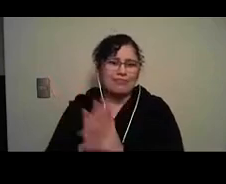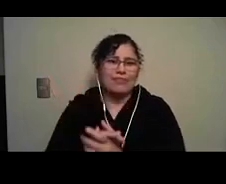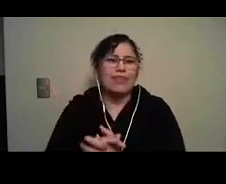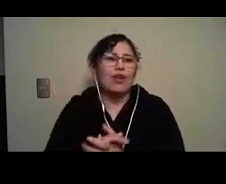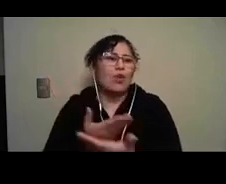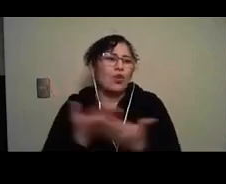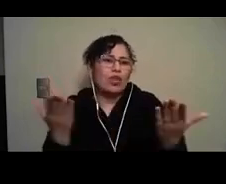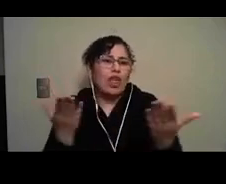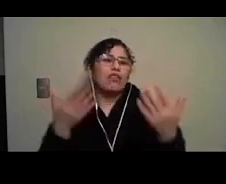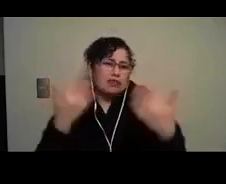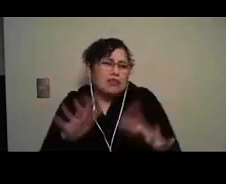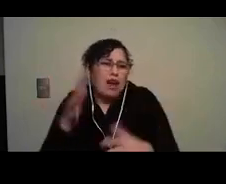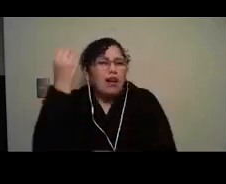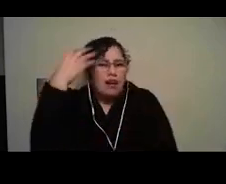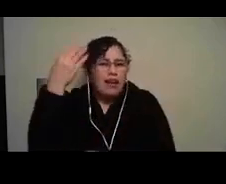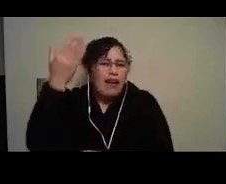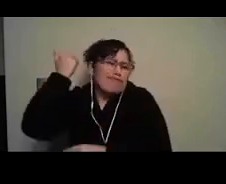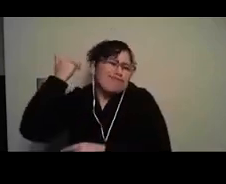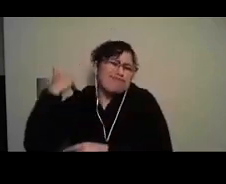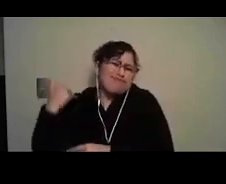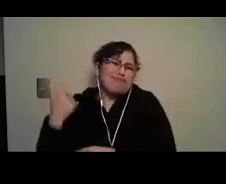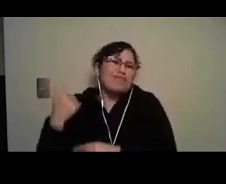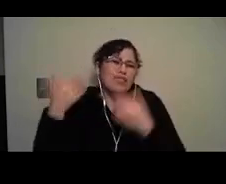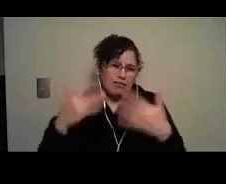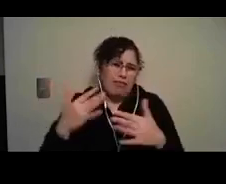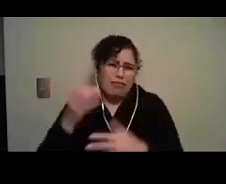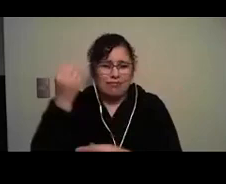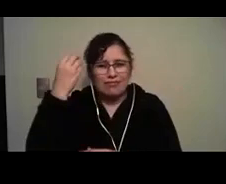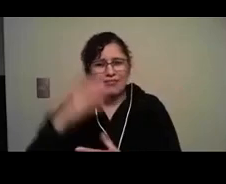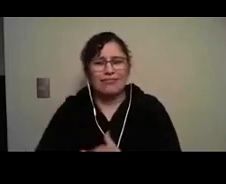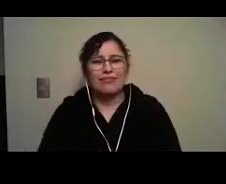del aprendizaje que ustedes han tenido